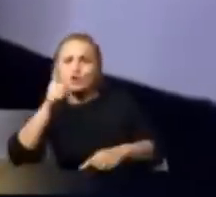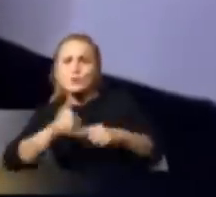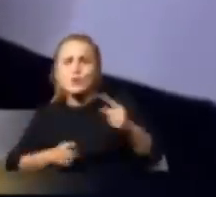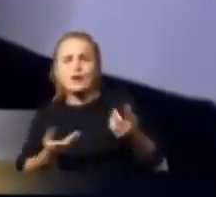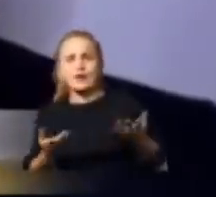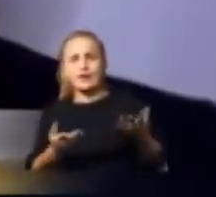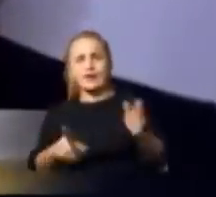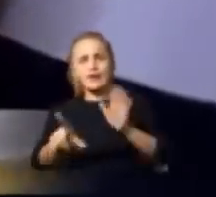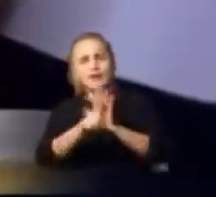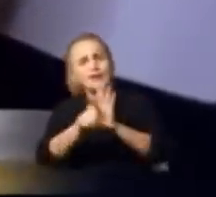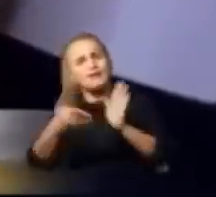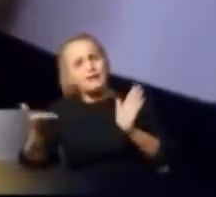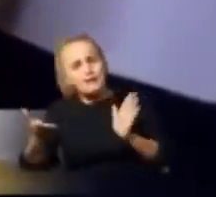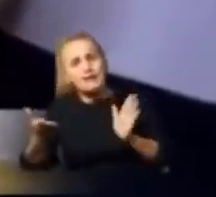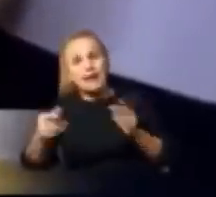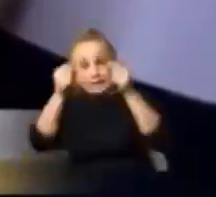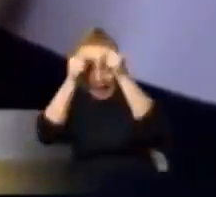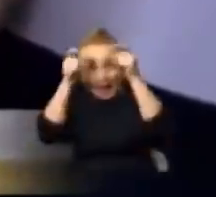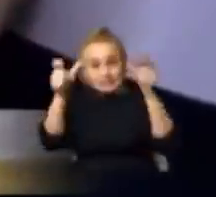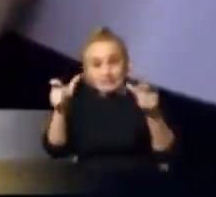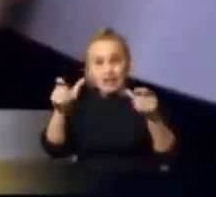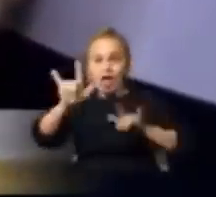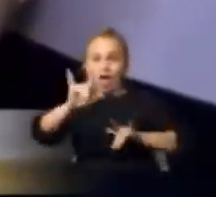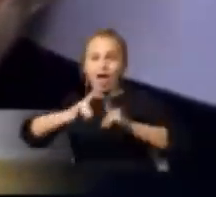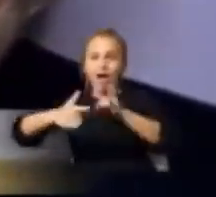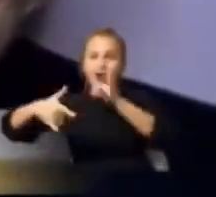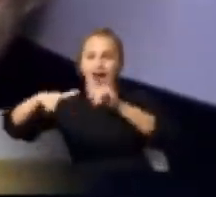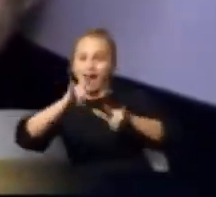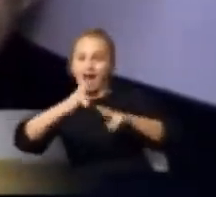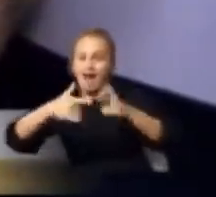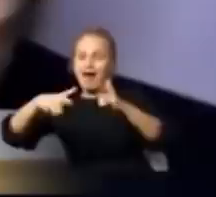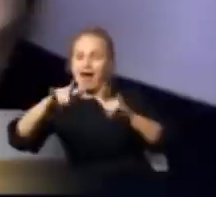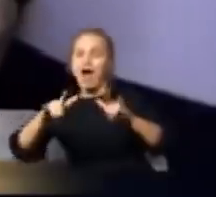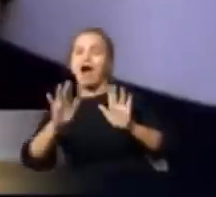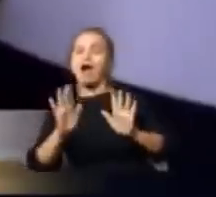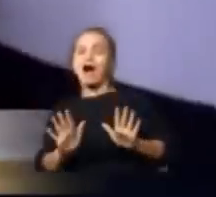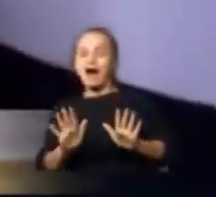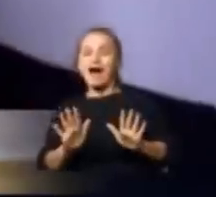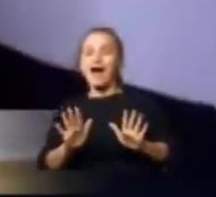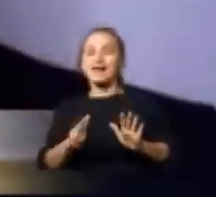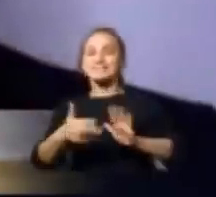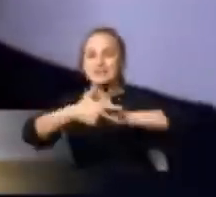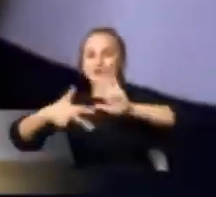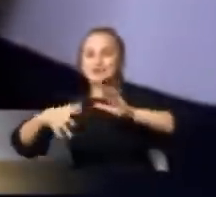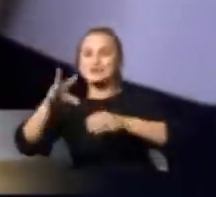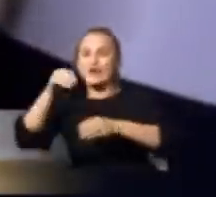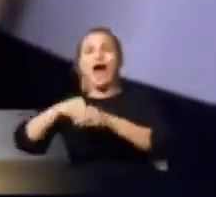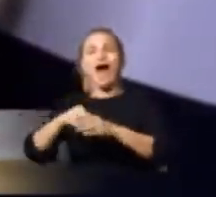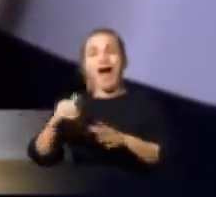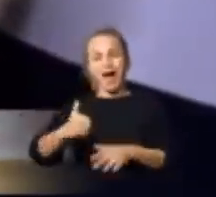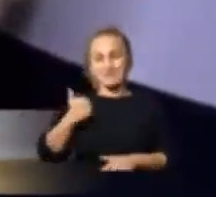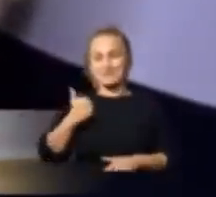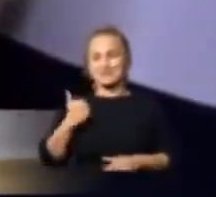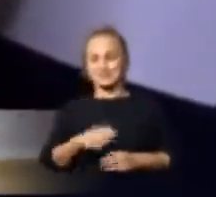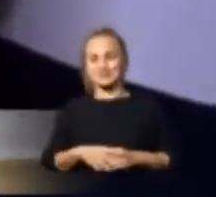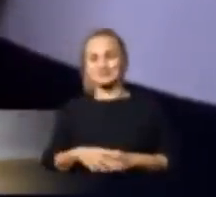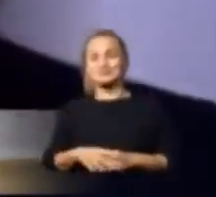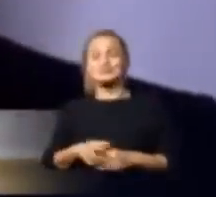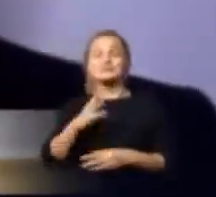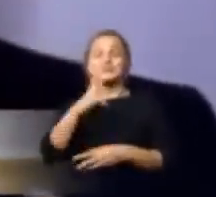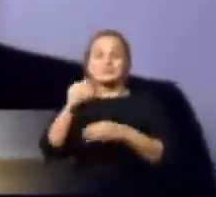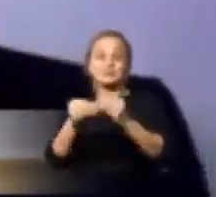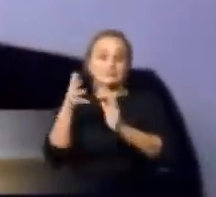es que aquí lo que estamos hablando es si el Estado utiliza la fuerza legítimamente dentro de la Constitución y la ley. Por último, decir